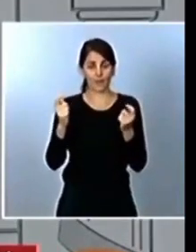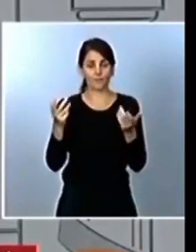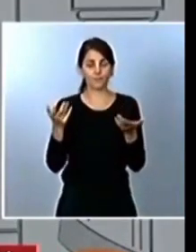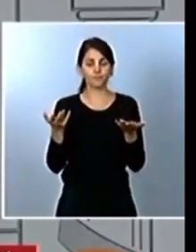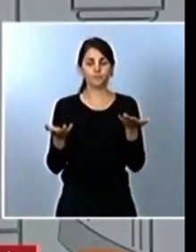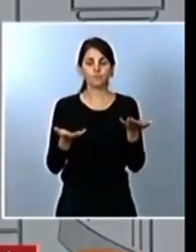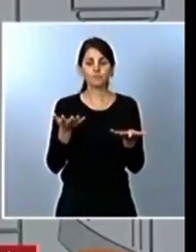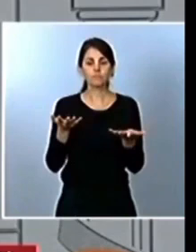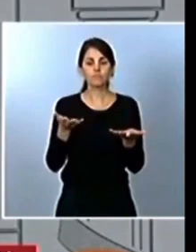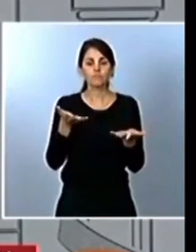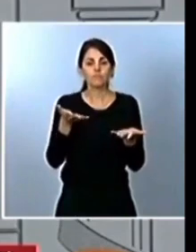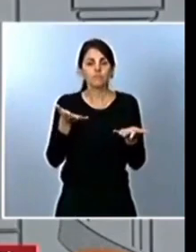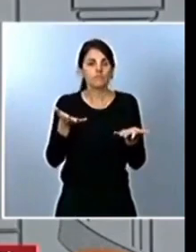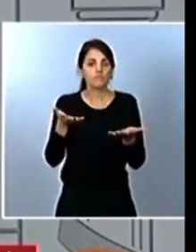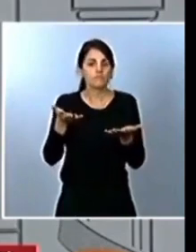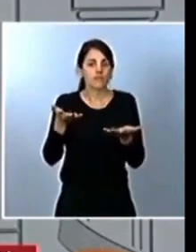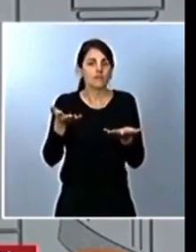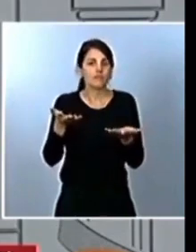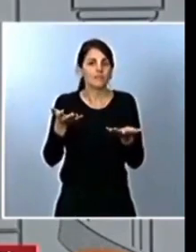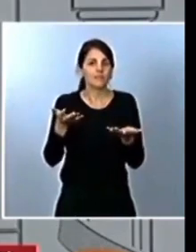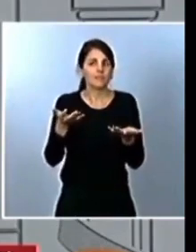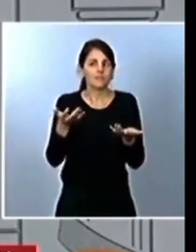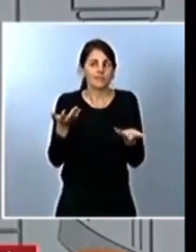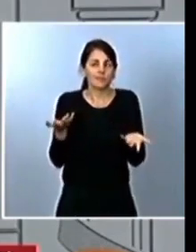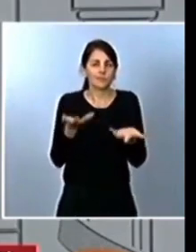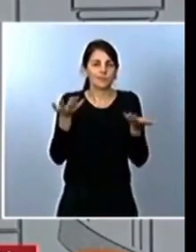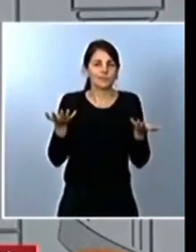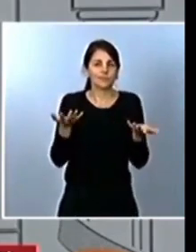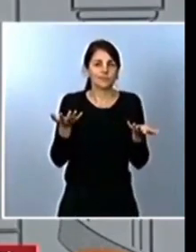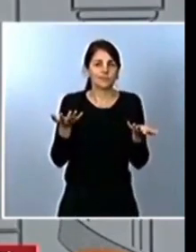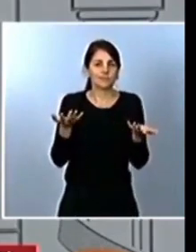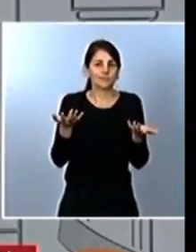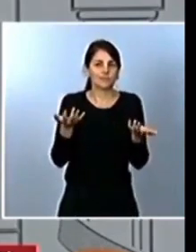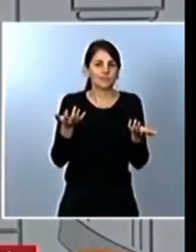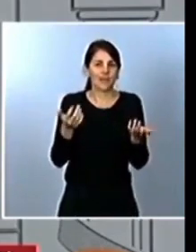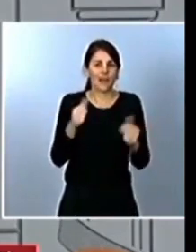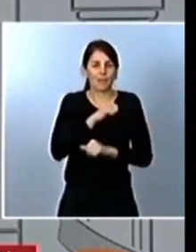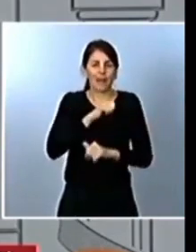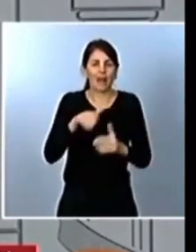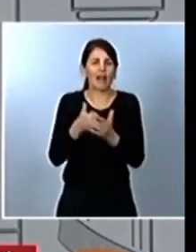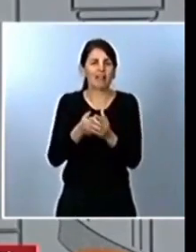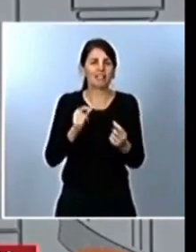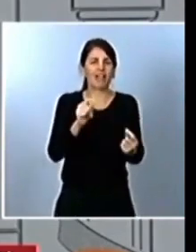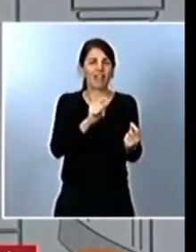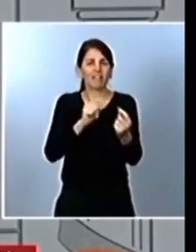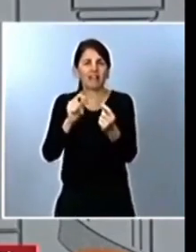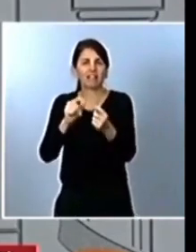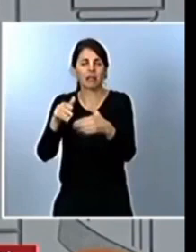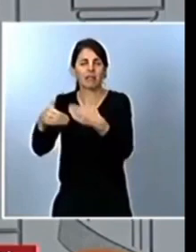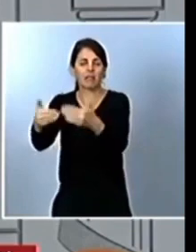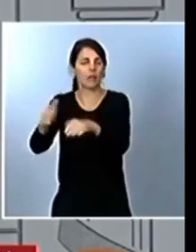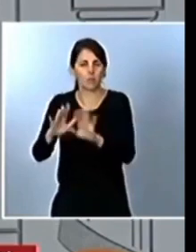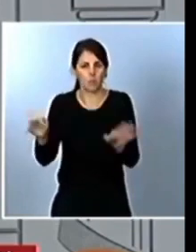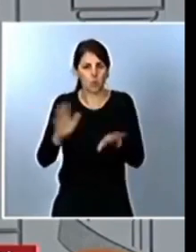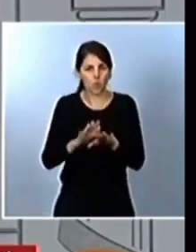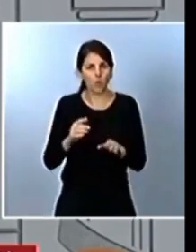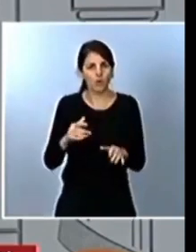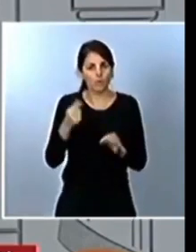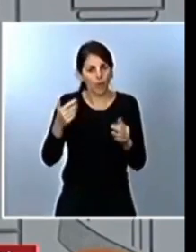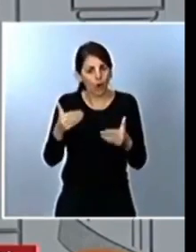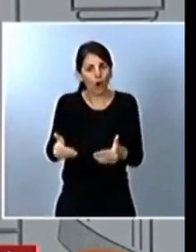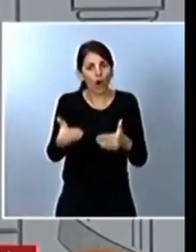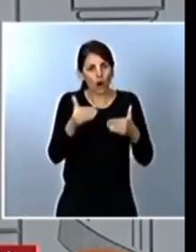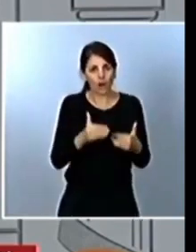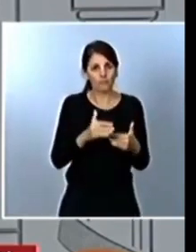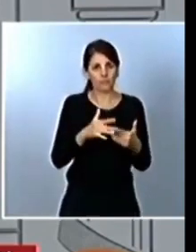ser que esperemos 15 días para tener ese debate. Tengámoslo cuanto antes, porque creo que eso será muy bueno, será muy positivo para la tranquilidad y el sosiego